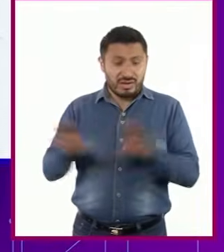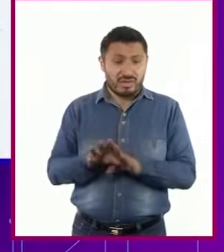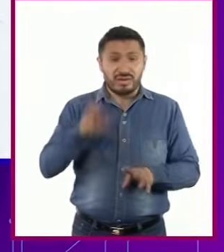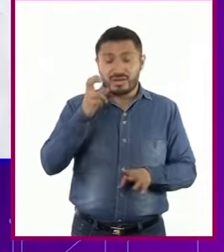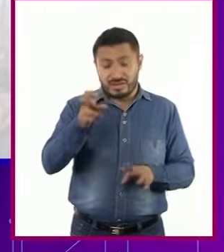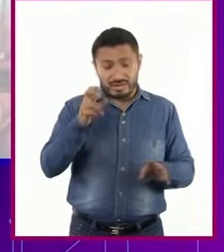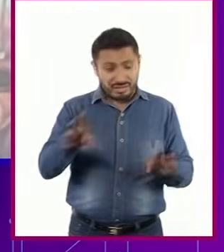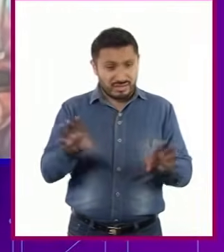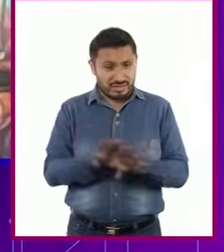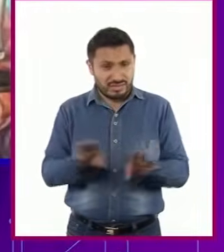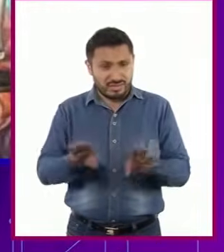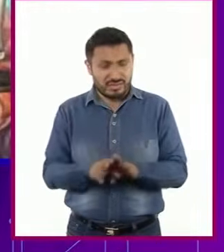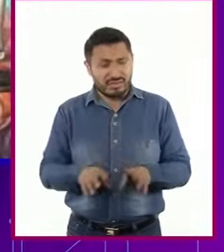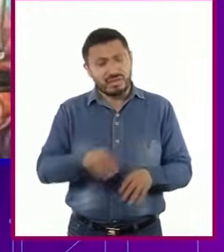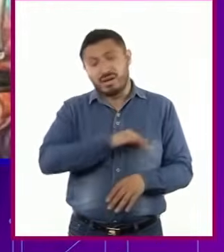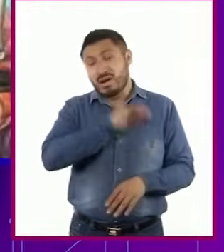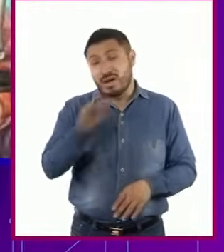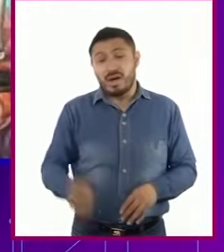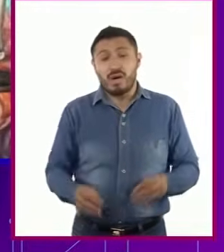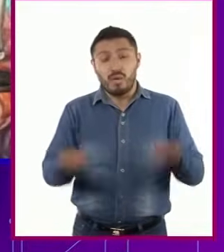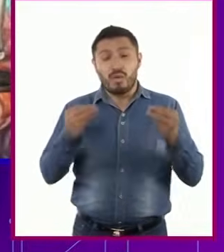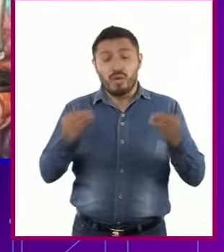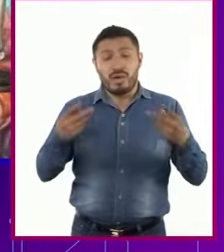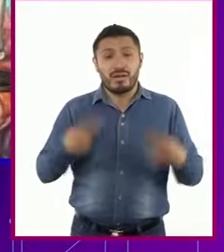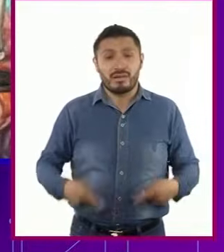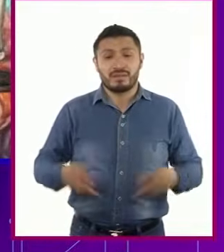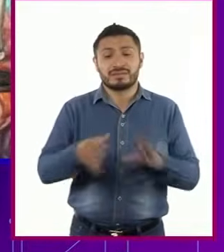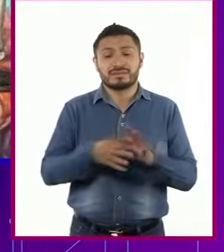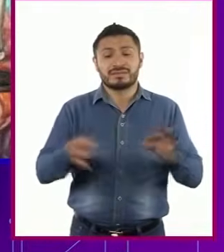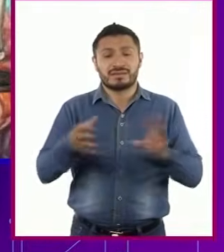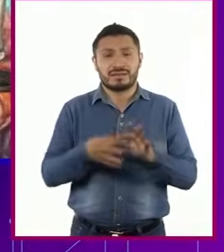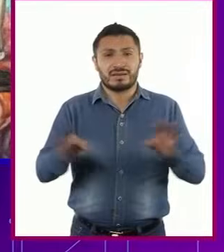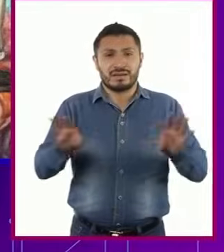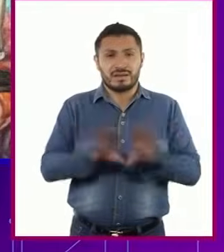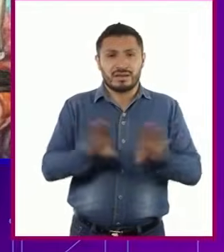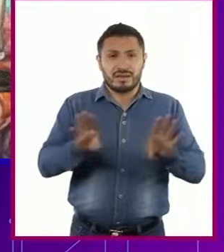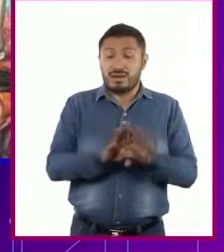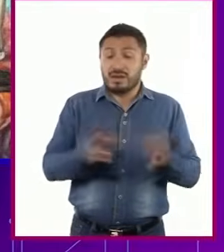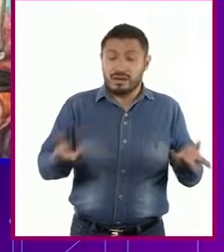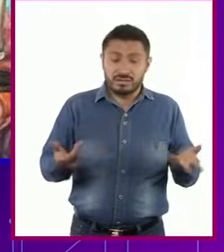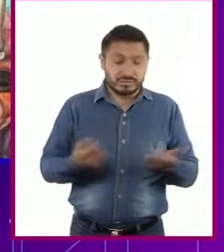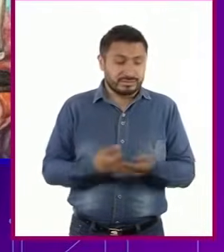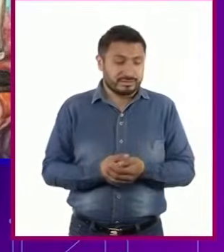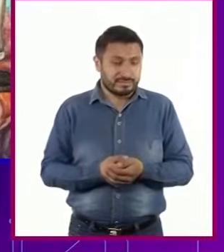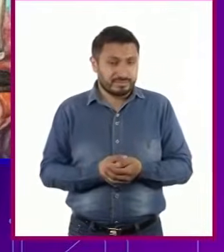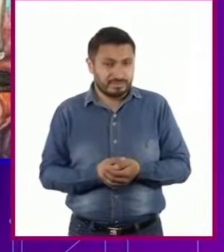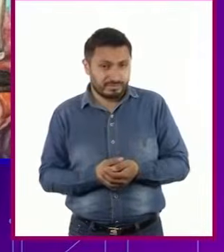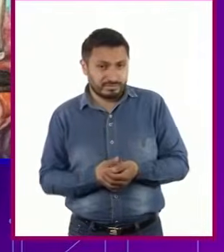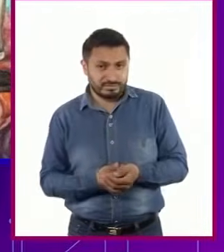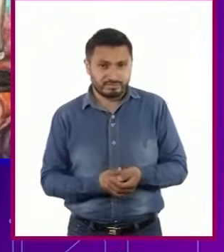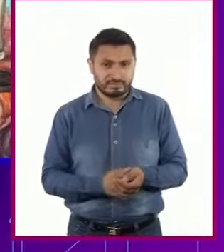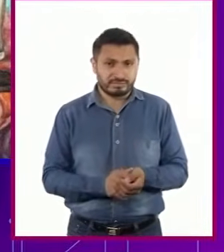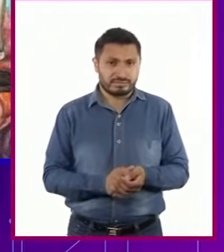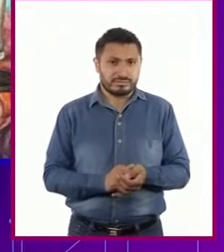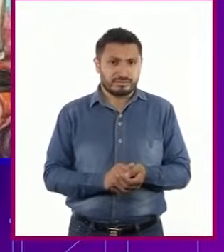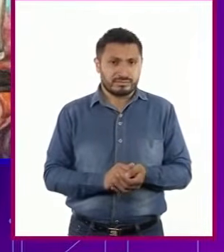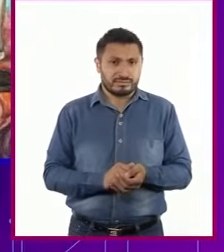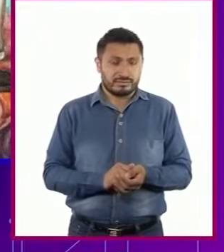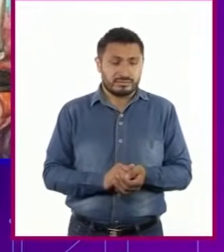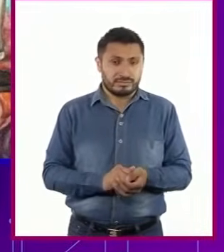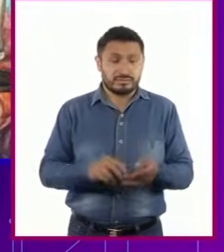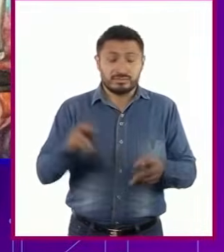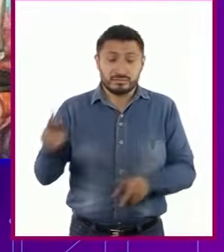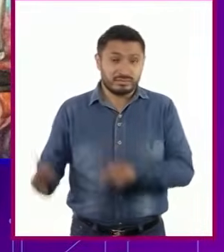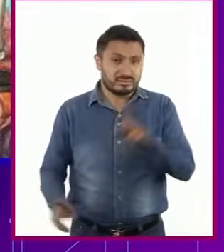poblacional en términos cualitativos y nos explican cómo fue que pues,